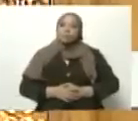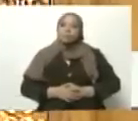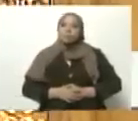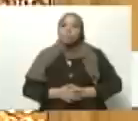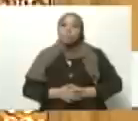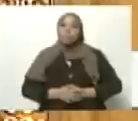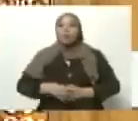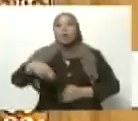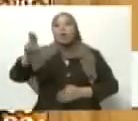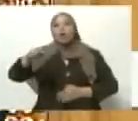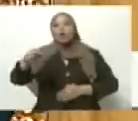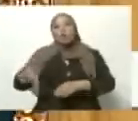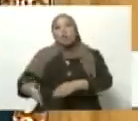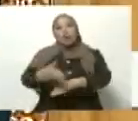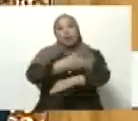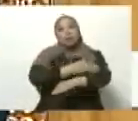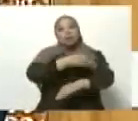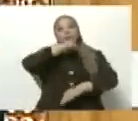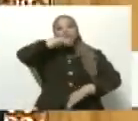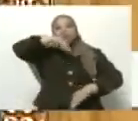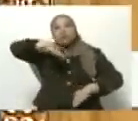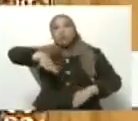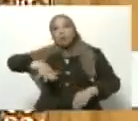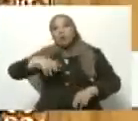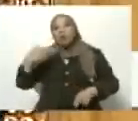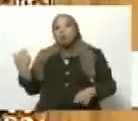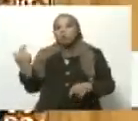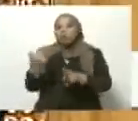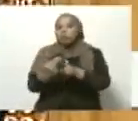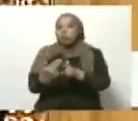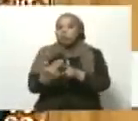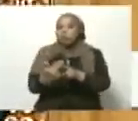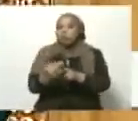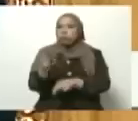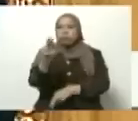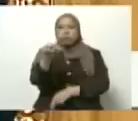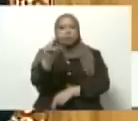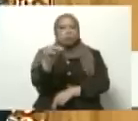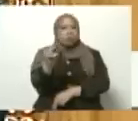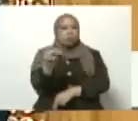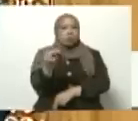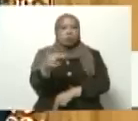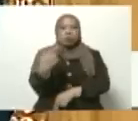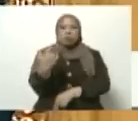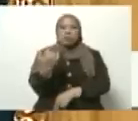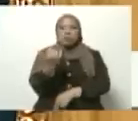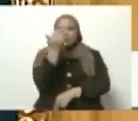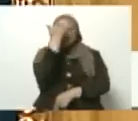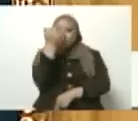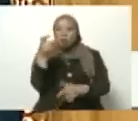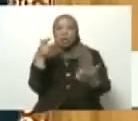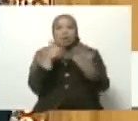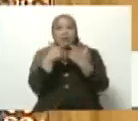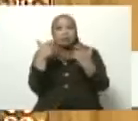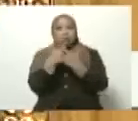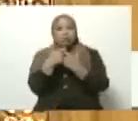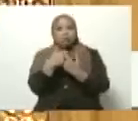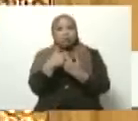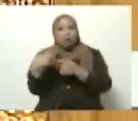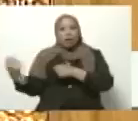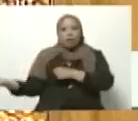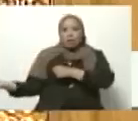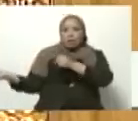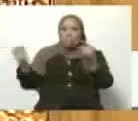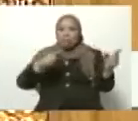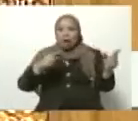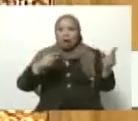en la historia de Venezuela habíamos tenido nosotros tales peligros. Nunca, nunca, nunca antes. Hemos estado tan cerca de una invasión. Nunca, nunca antes.